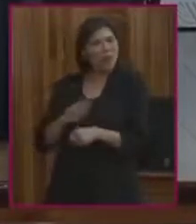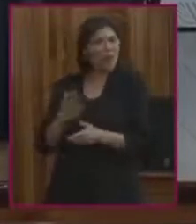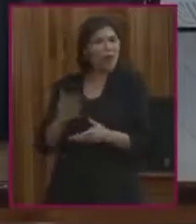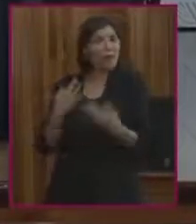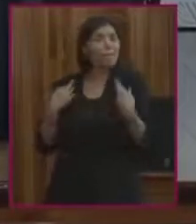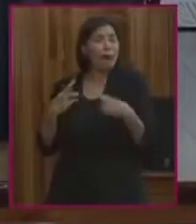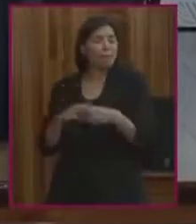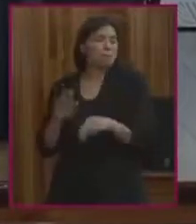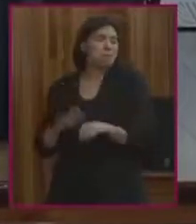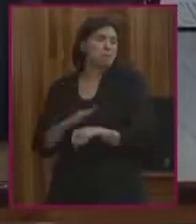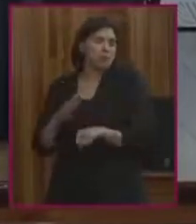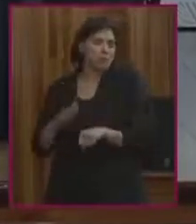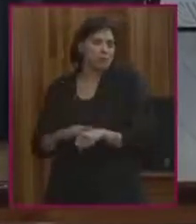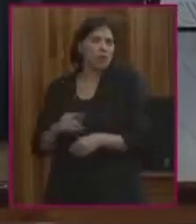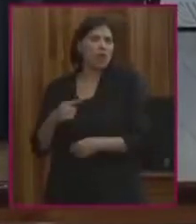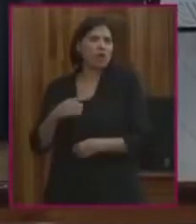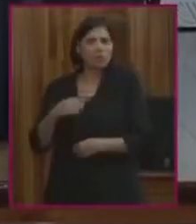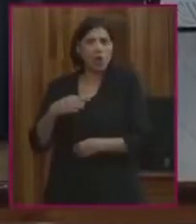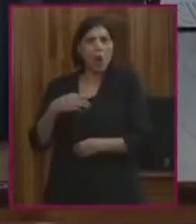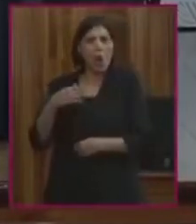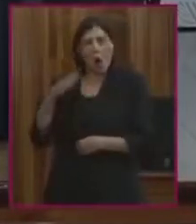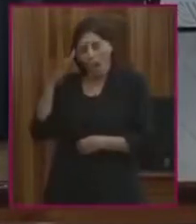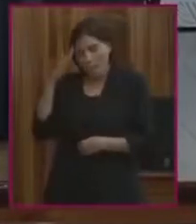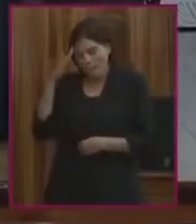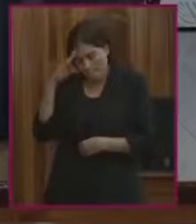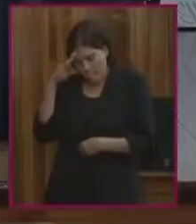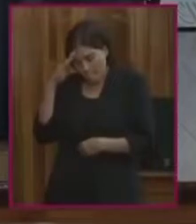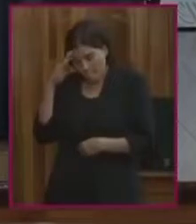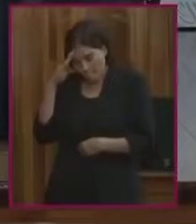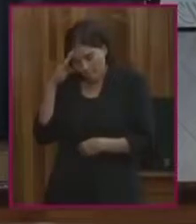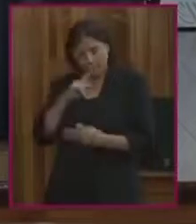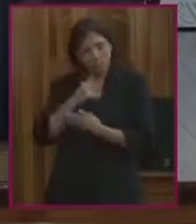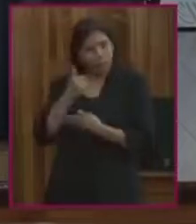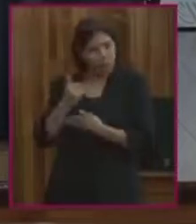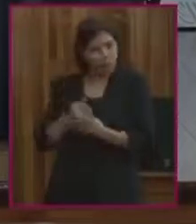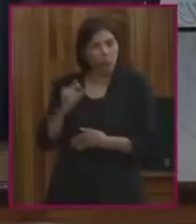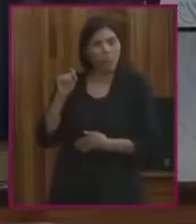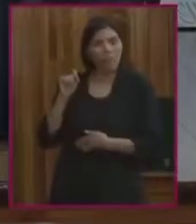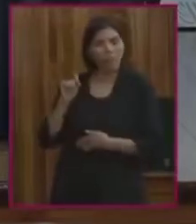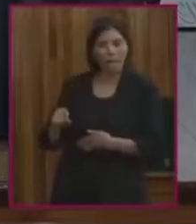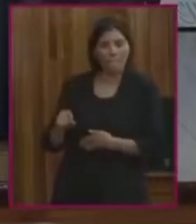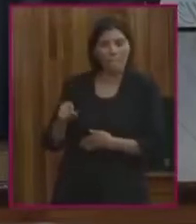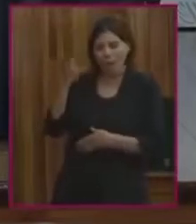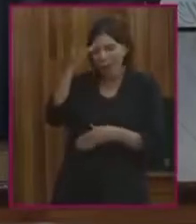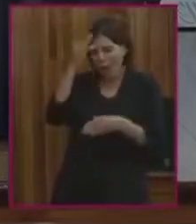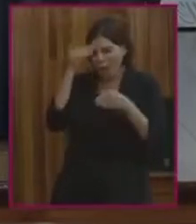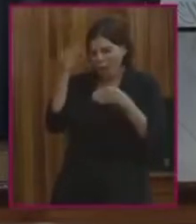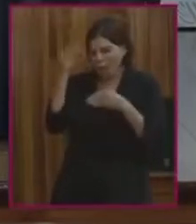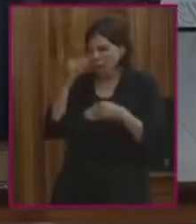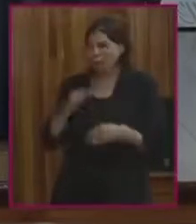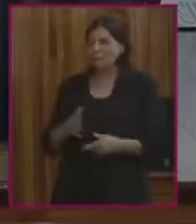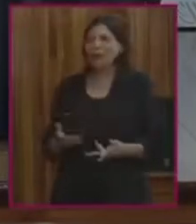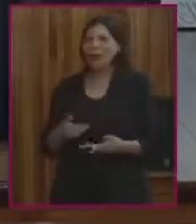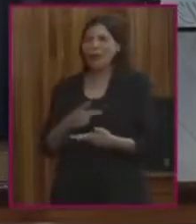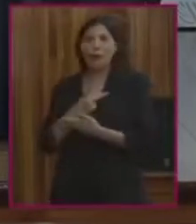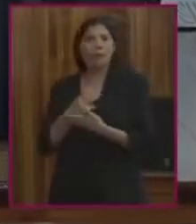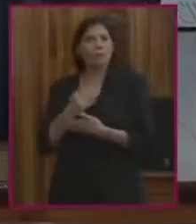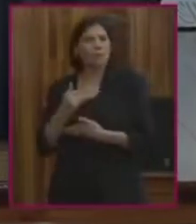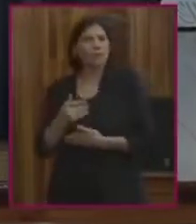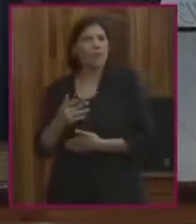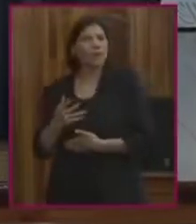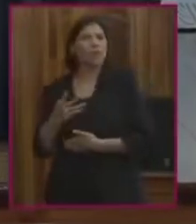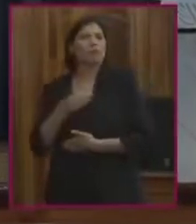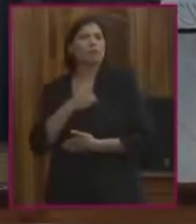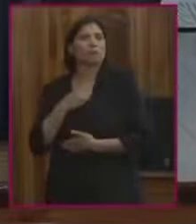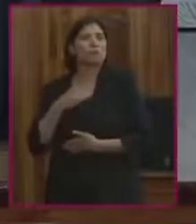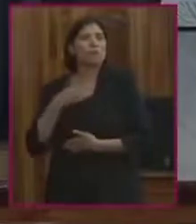que los proyectos o este aprendizaje activo, colaborativo y basado en proyectos debe tener ciertas características, y